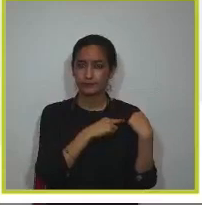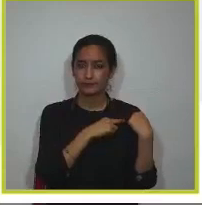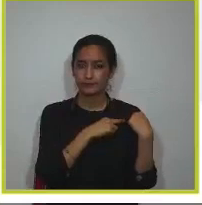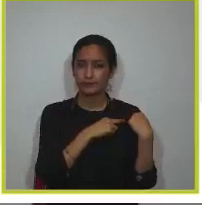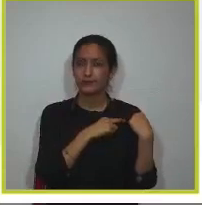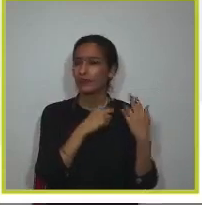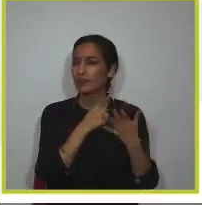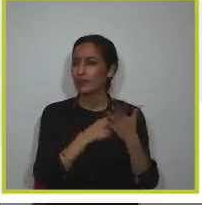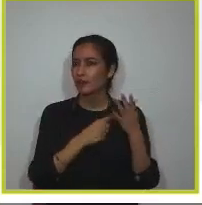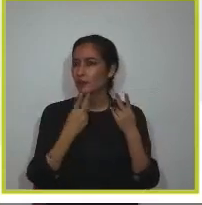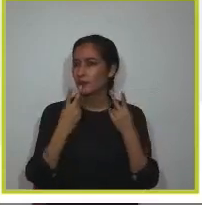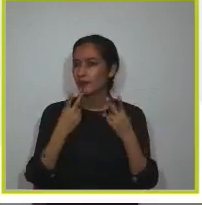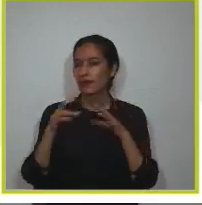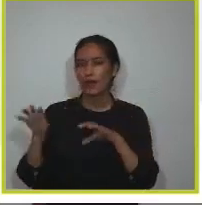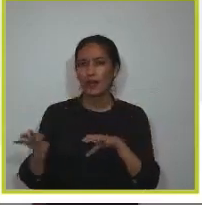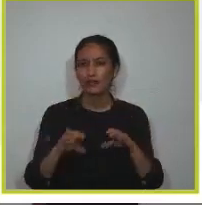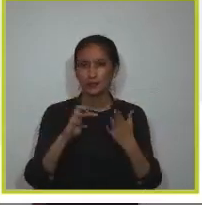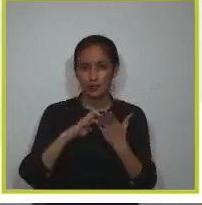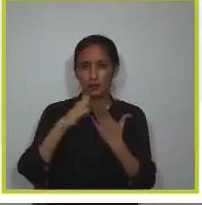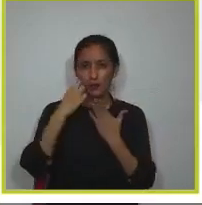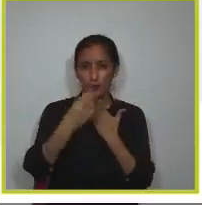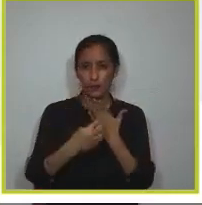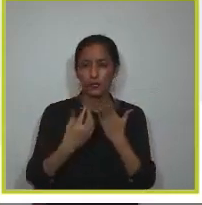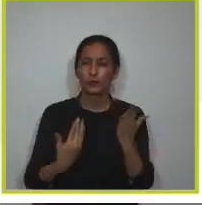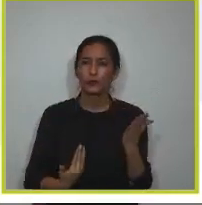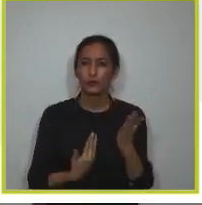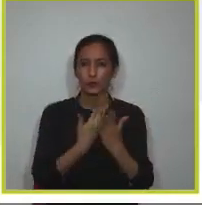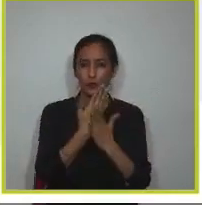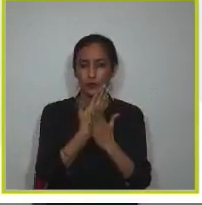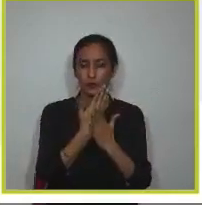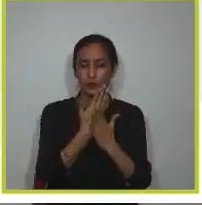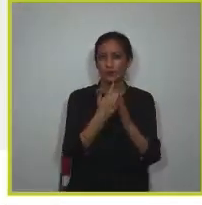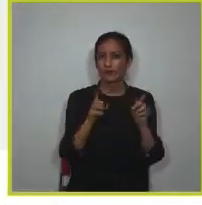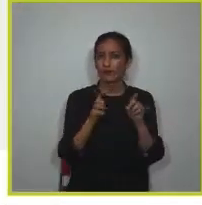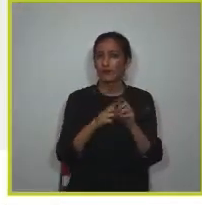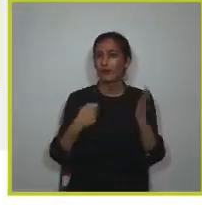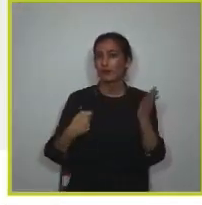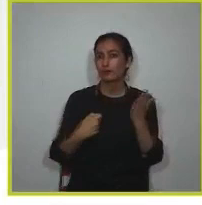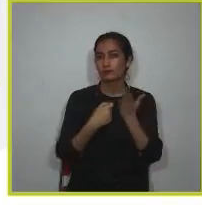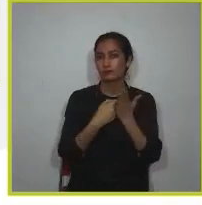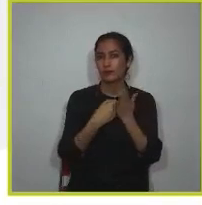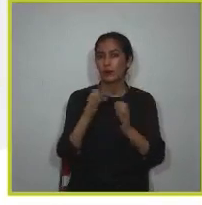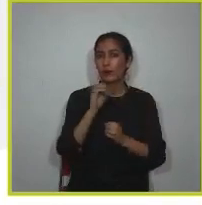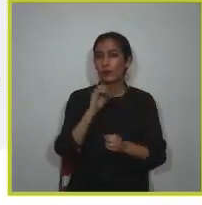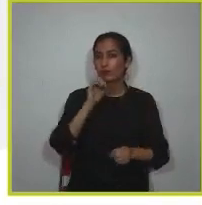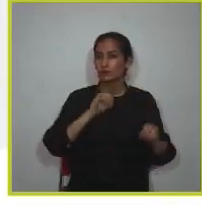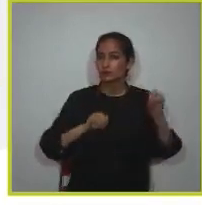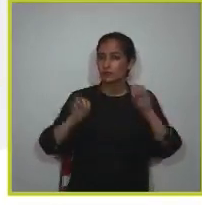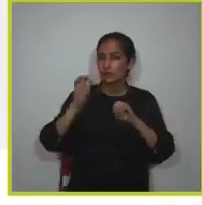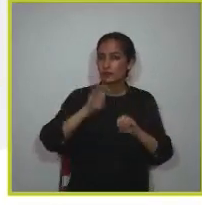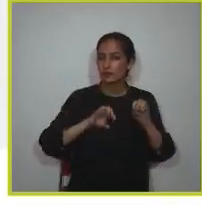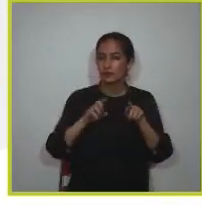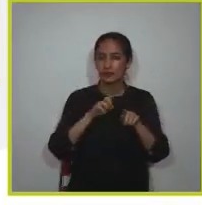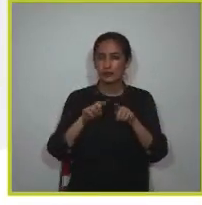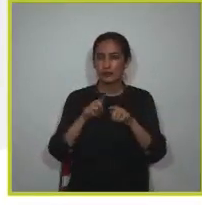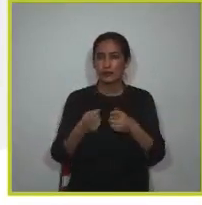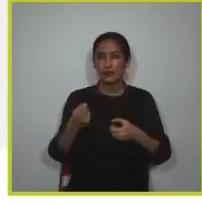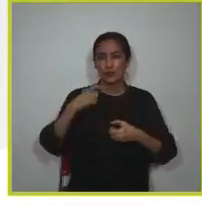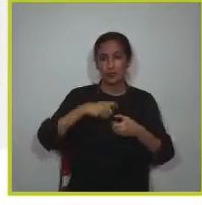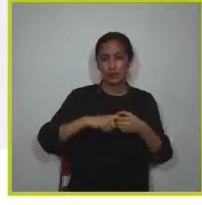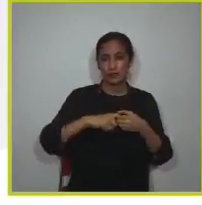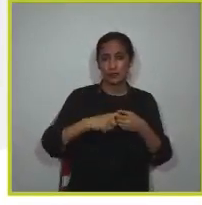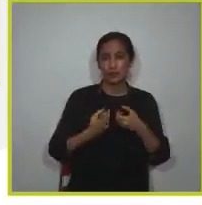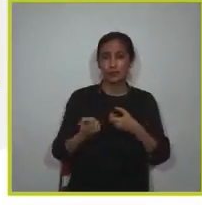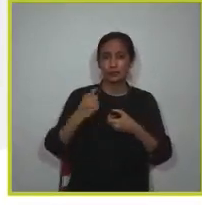que permitió plantear un proyecto de innovación o tecnológica o científica que incluya necesariamente